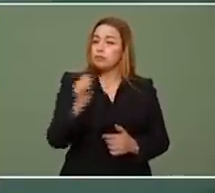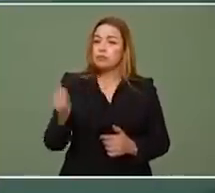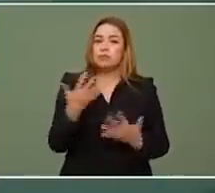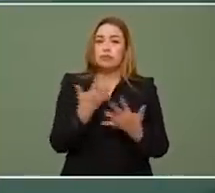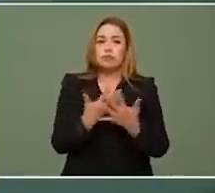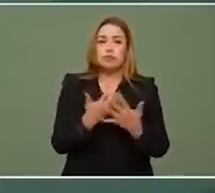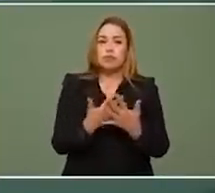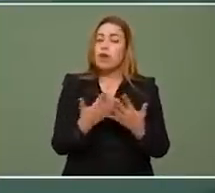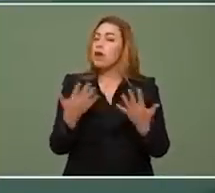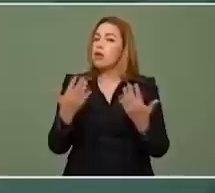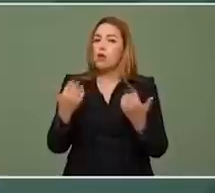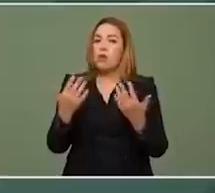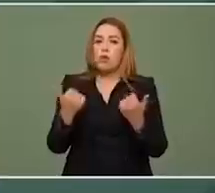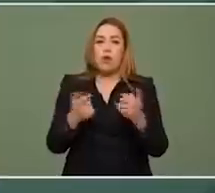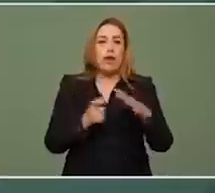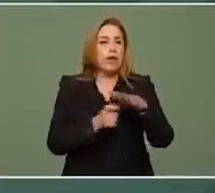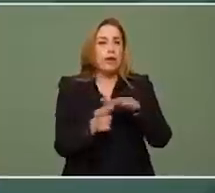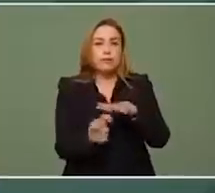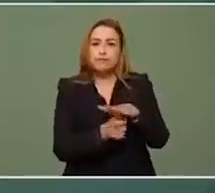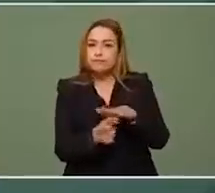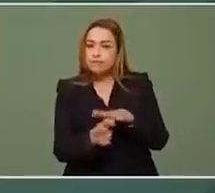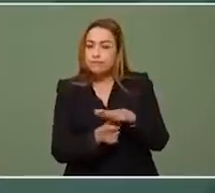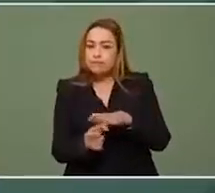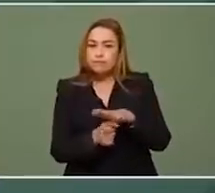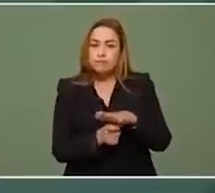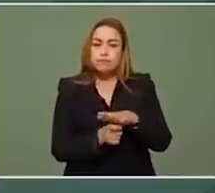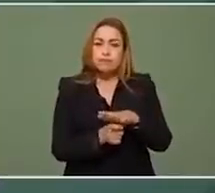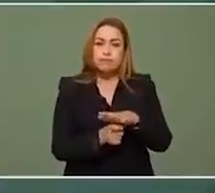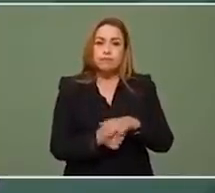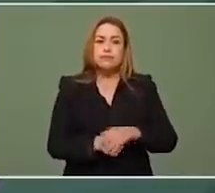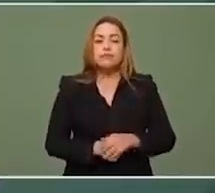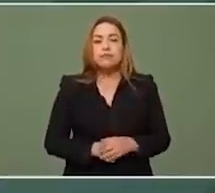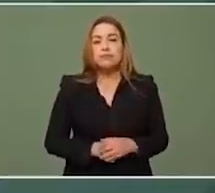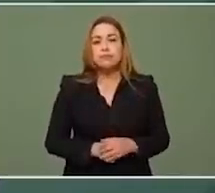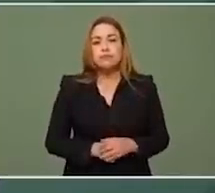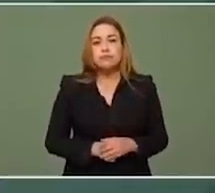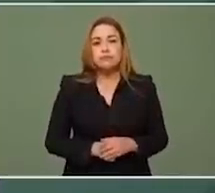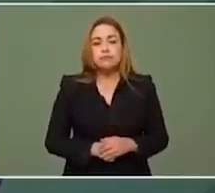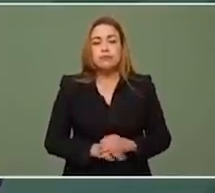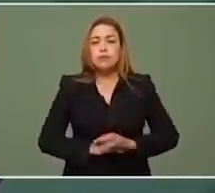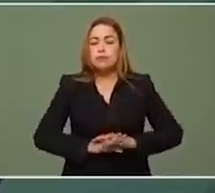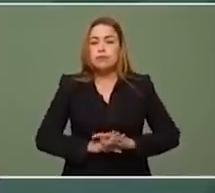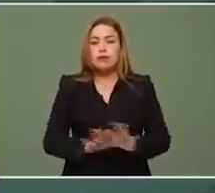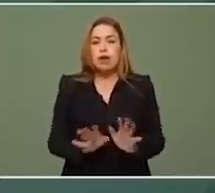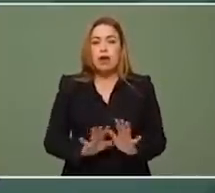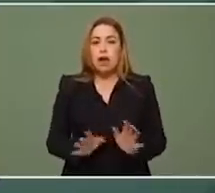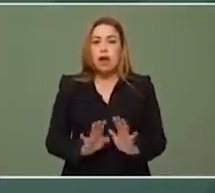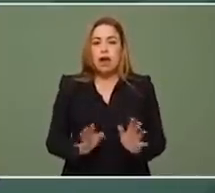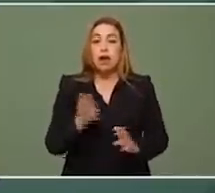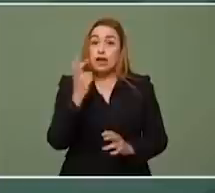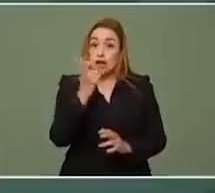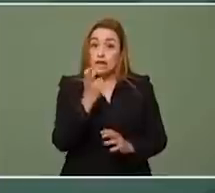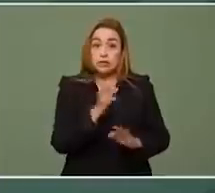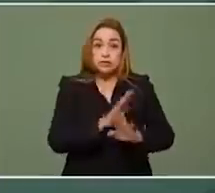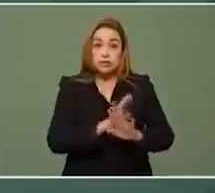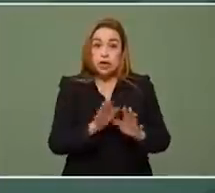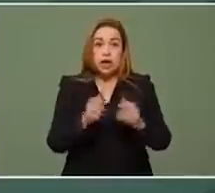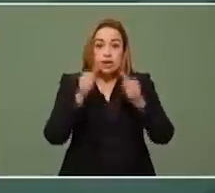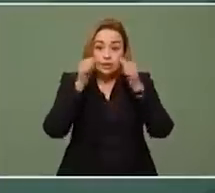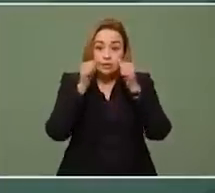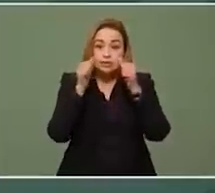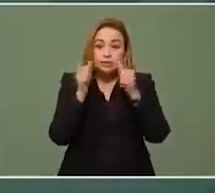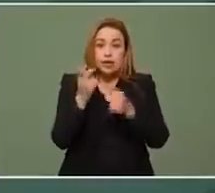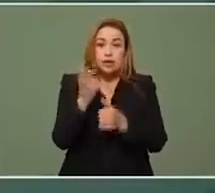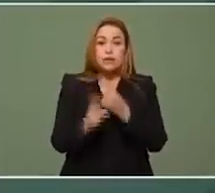haya corrupción ya se está atendiendo este